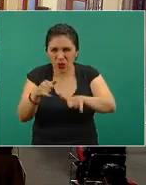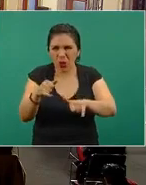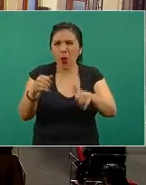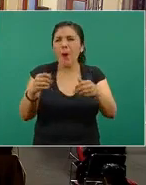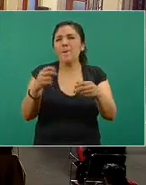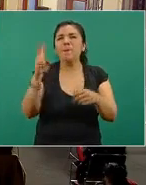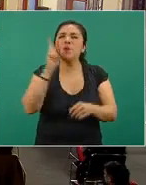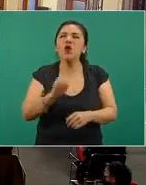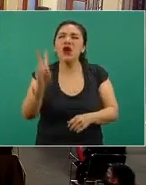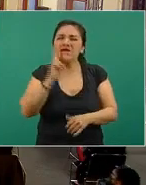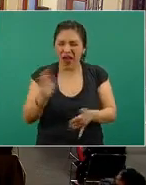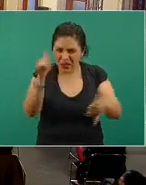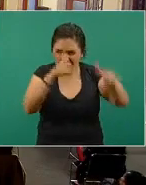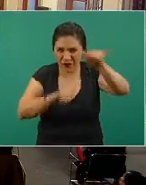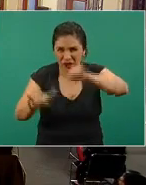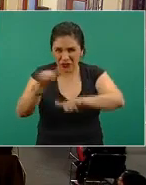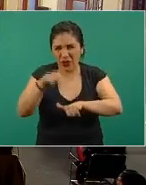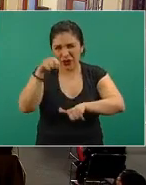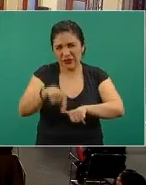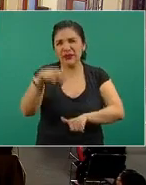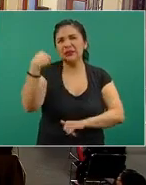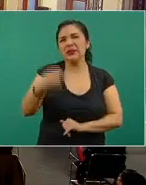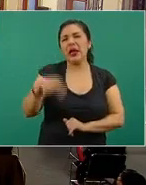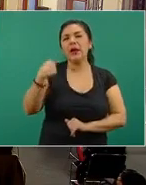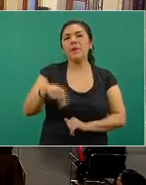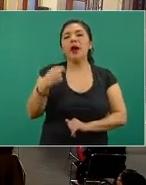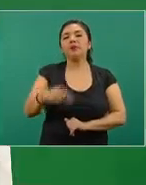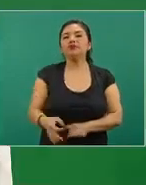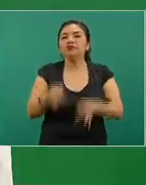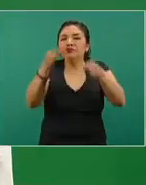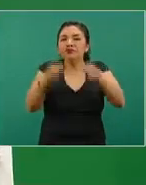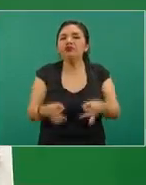laboratorio, que médicamente le llamamos